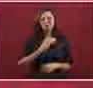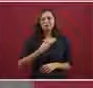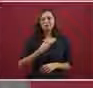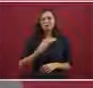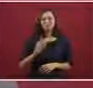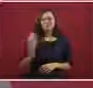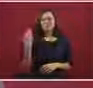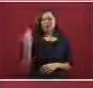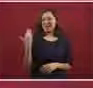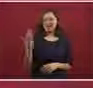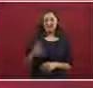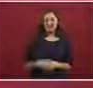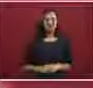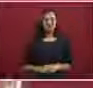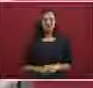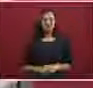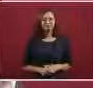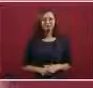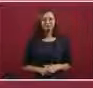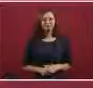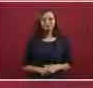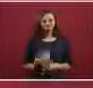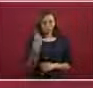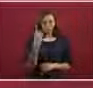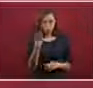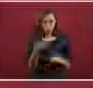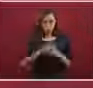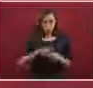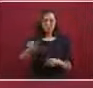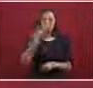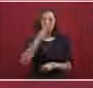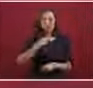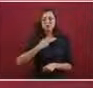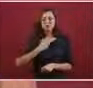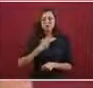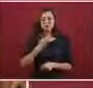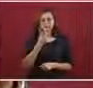hace poco, solo en un hospital,